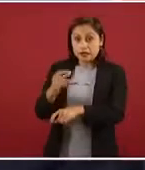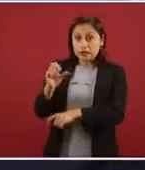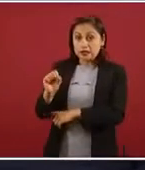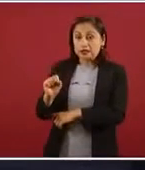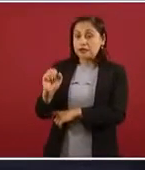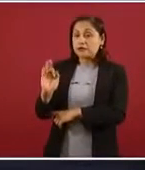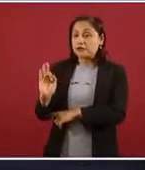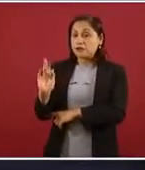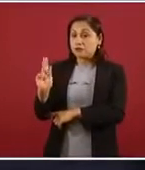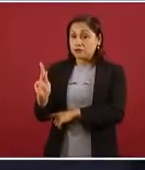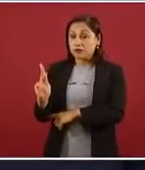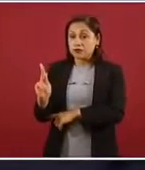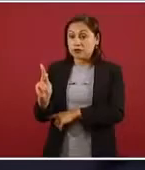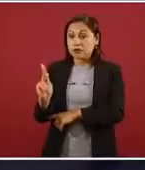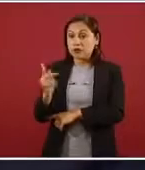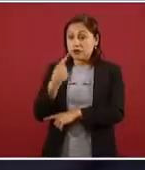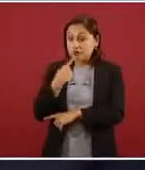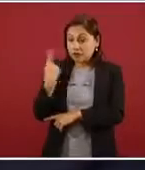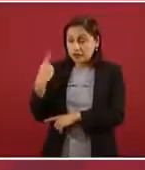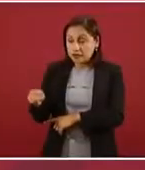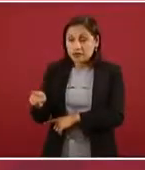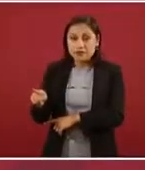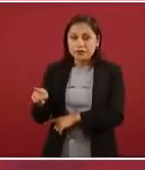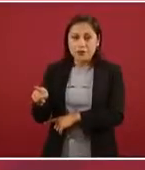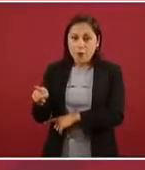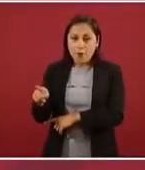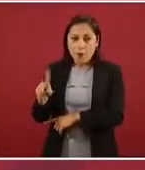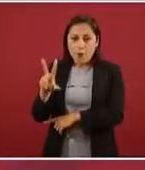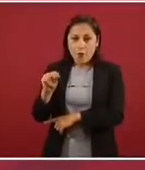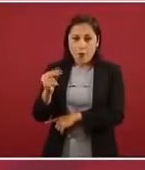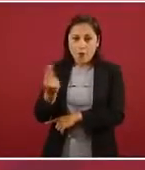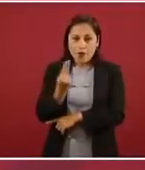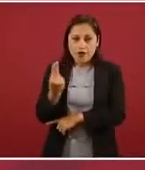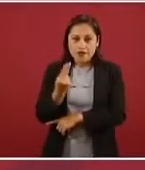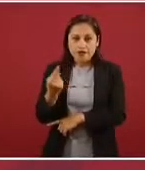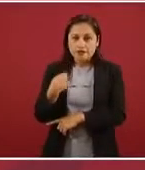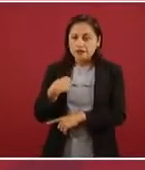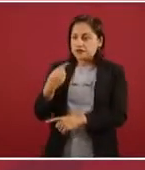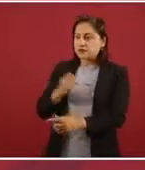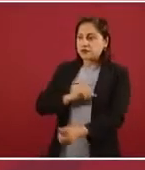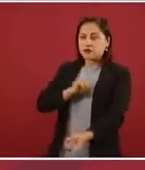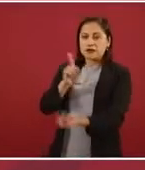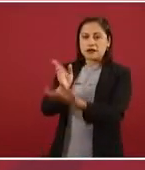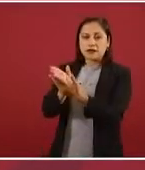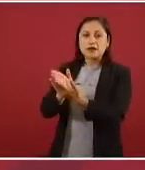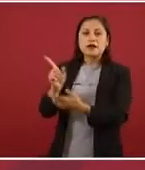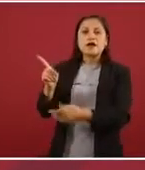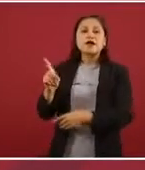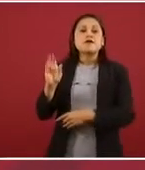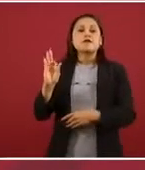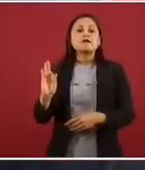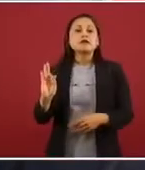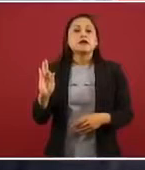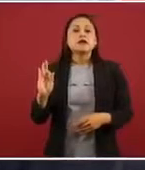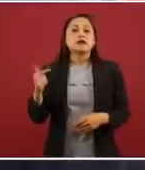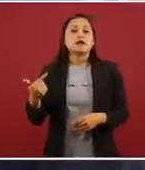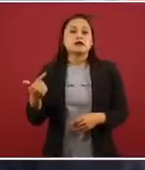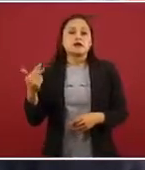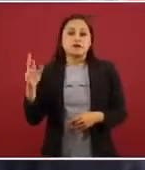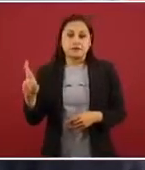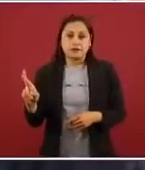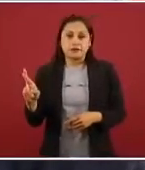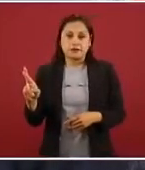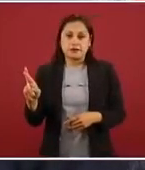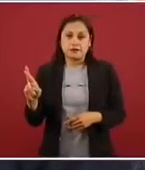Pública, directo a la Fiscalía de Asuntos Electorales, directo.